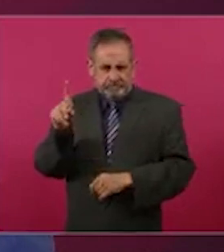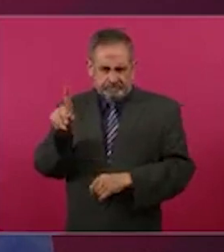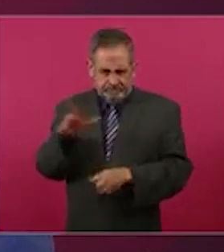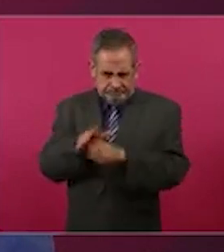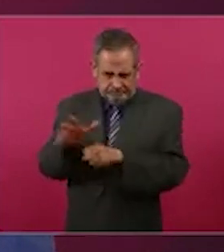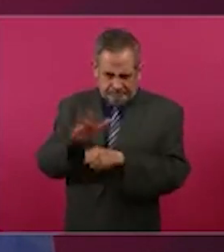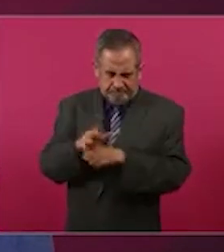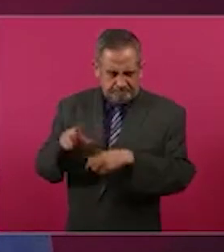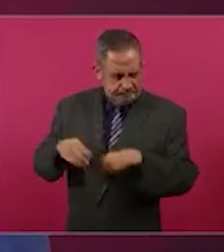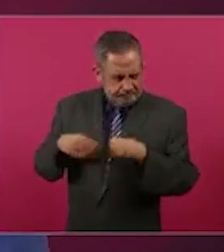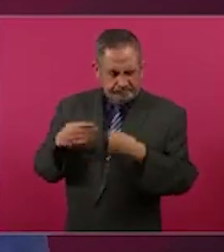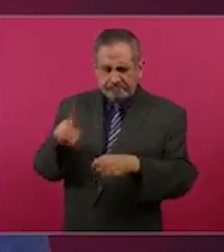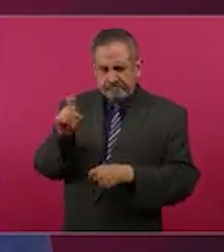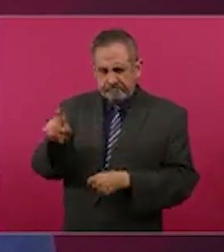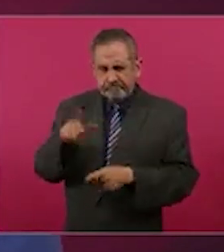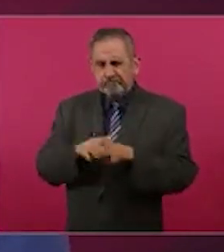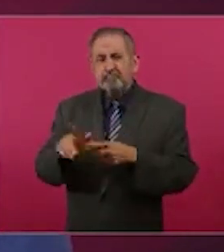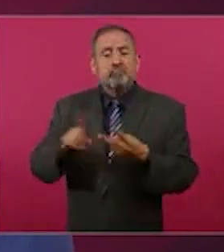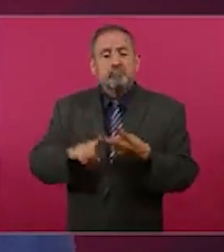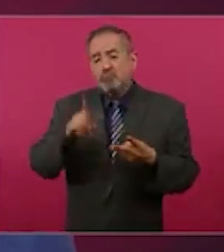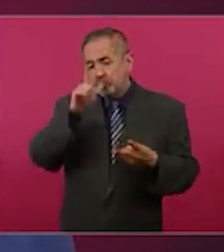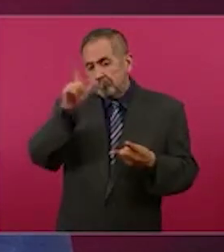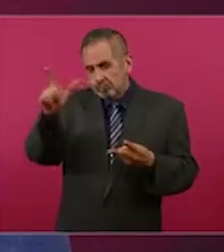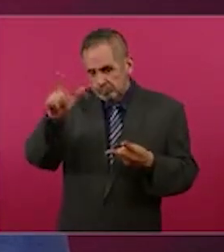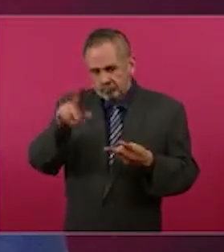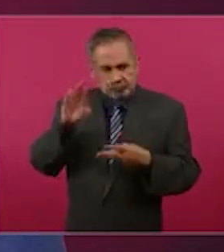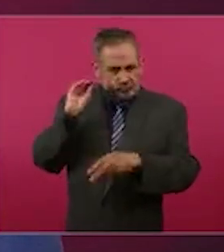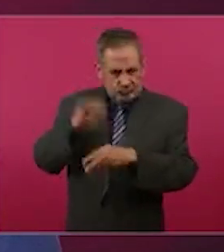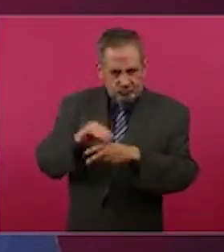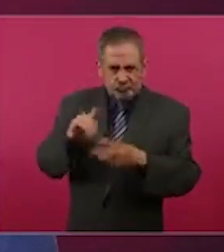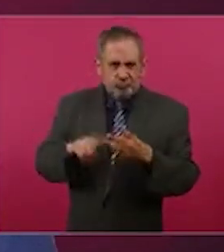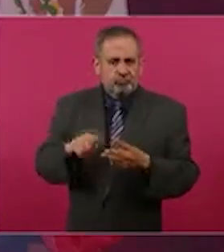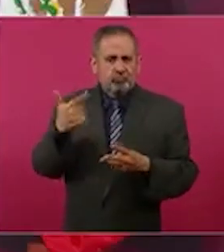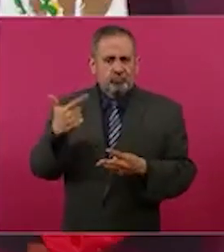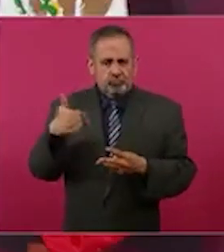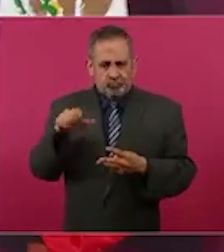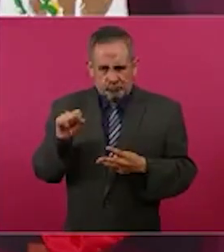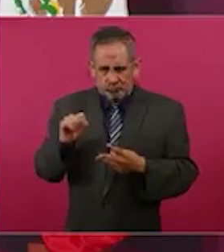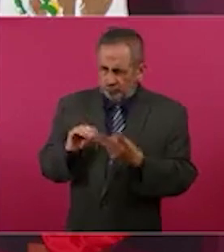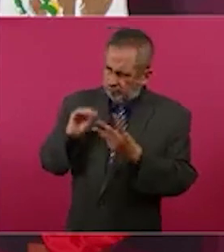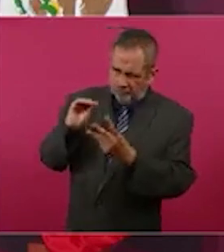tienen garantía de luz, de gas.